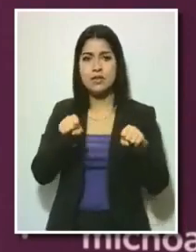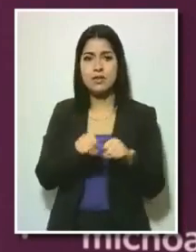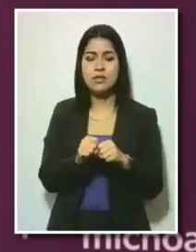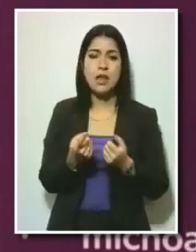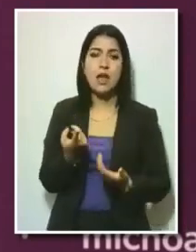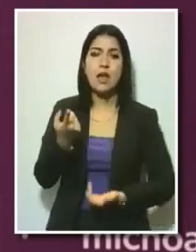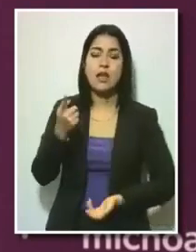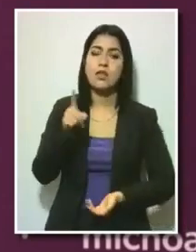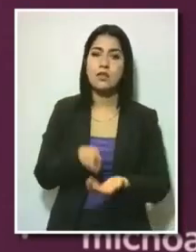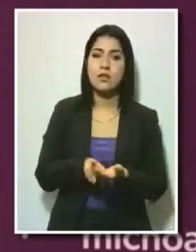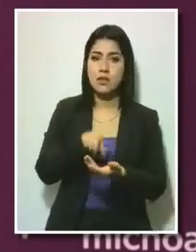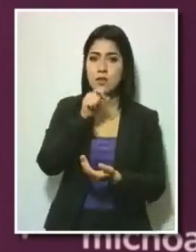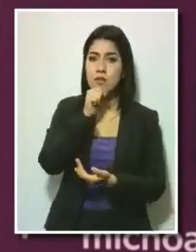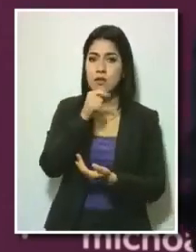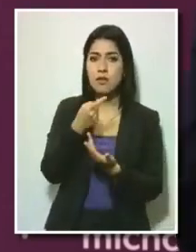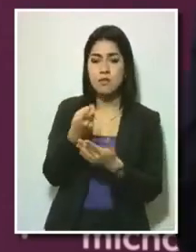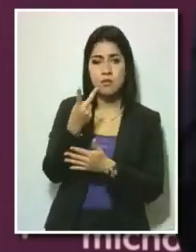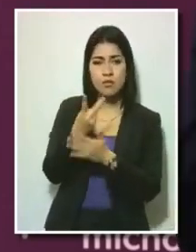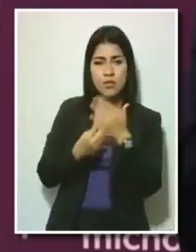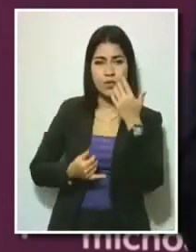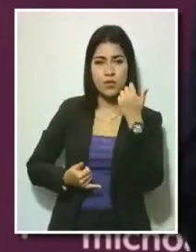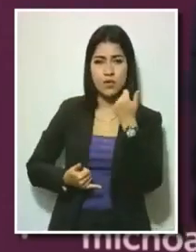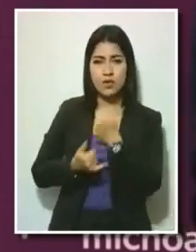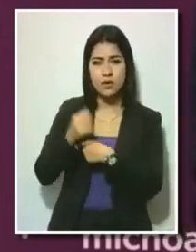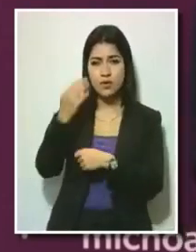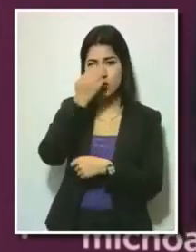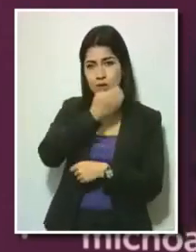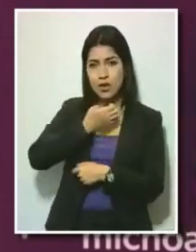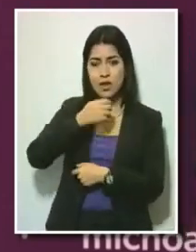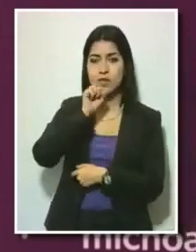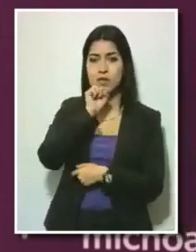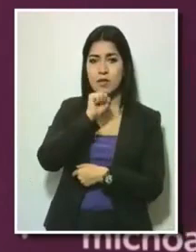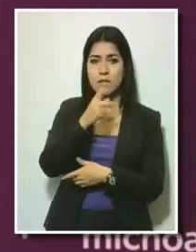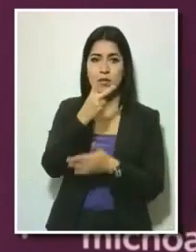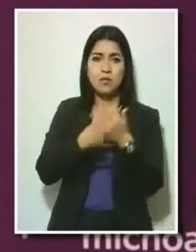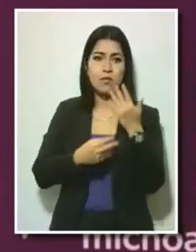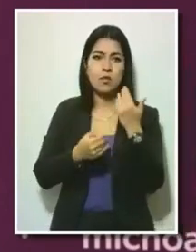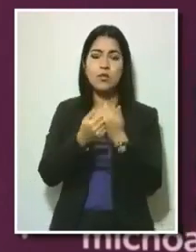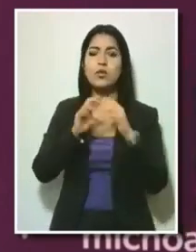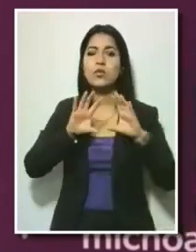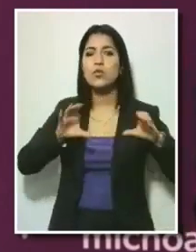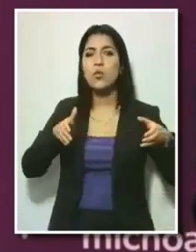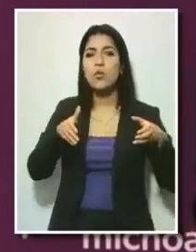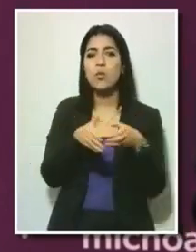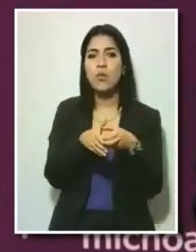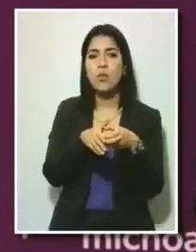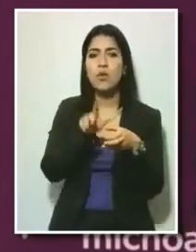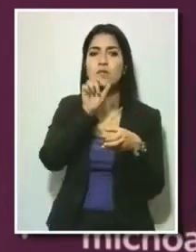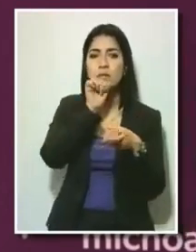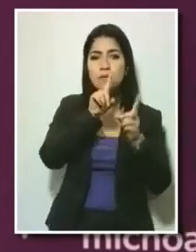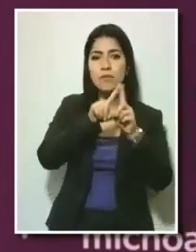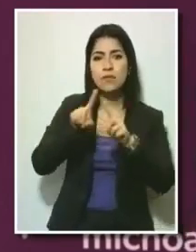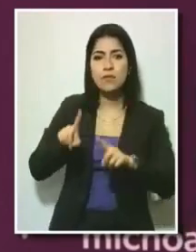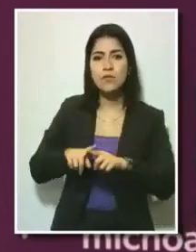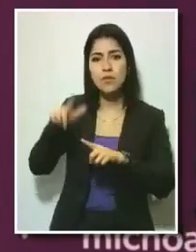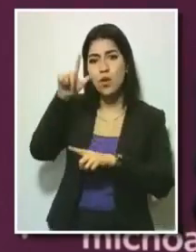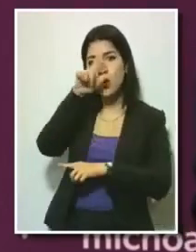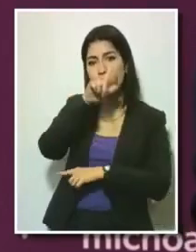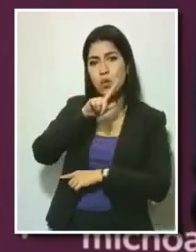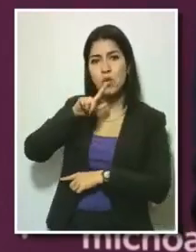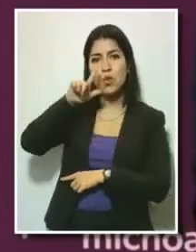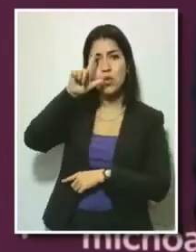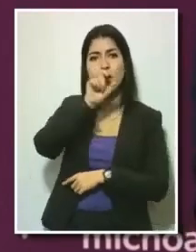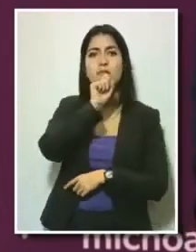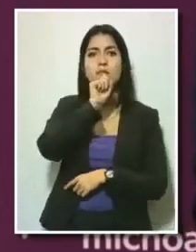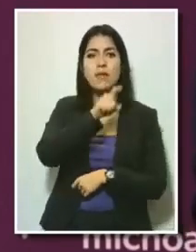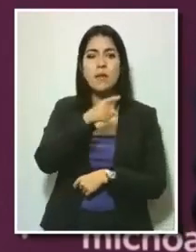de aula, proyectos escolares, proyectos comunitarios, los múltiples lenguajes y